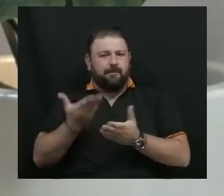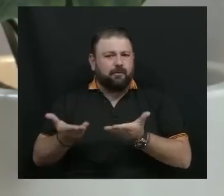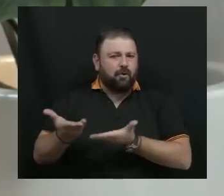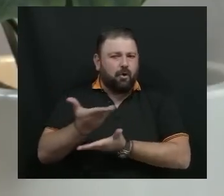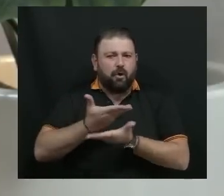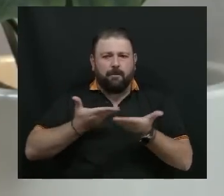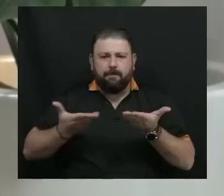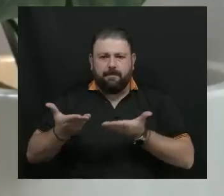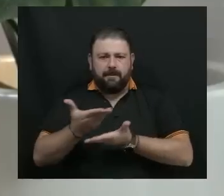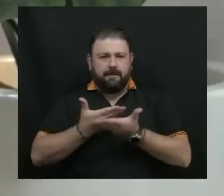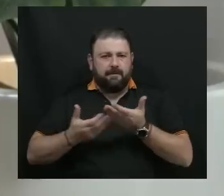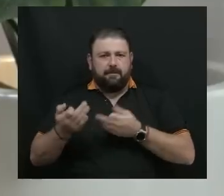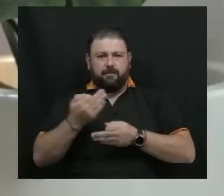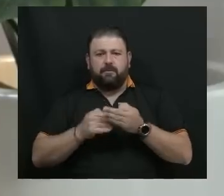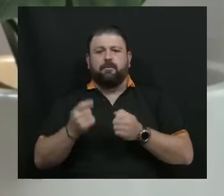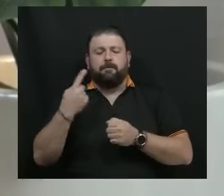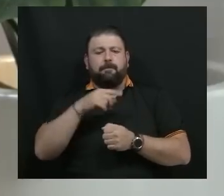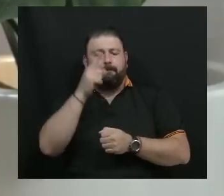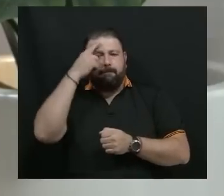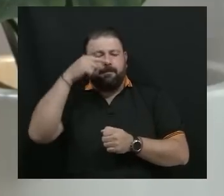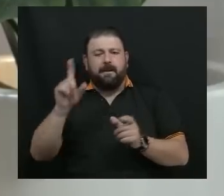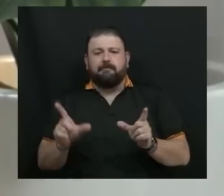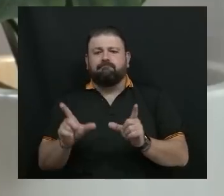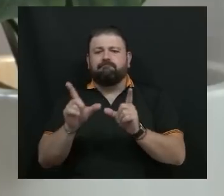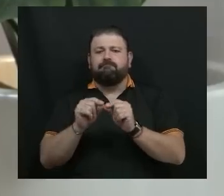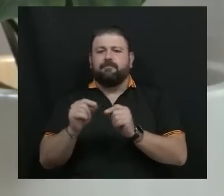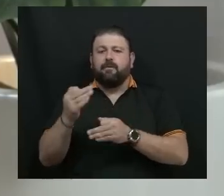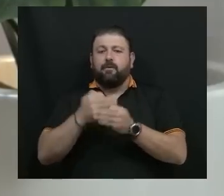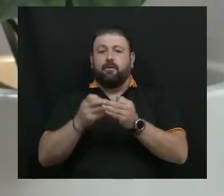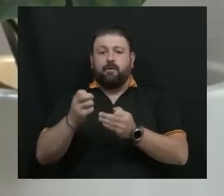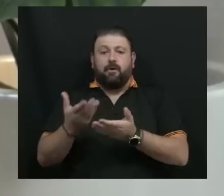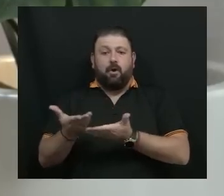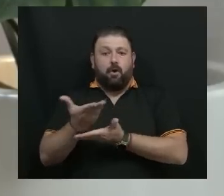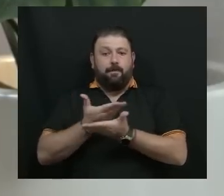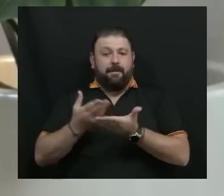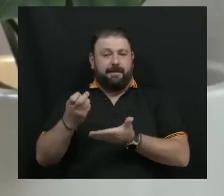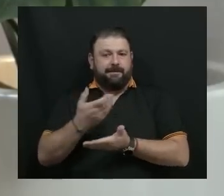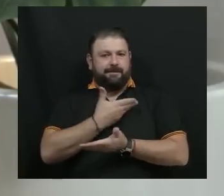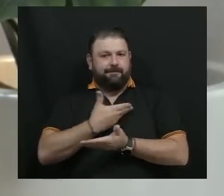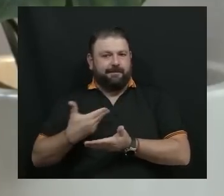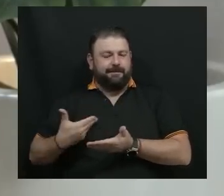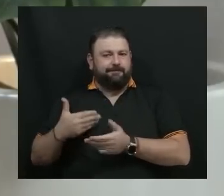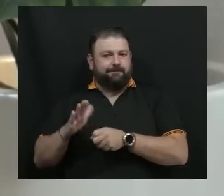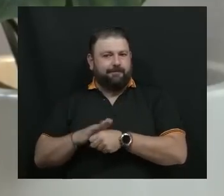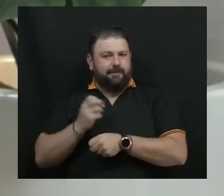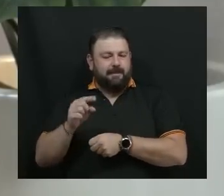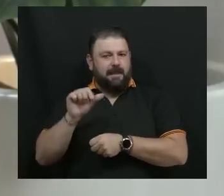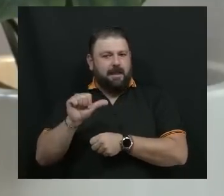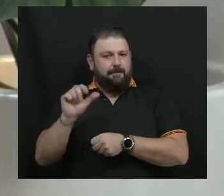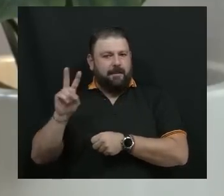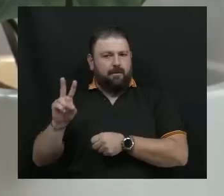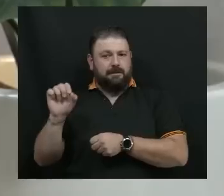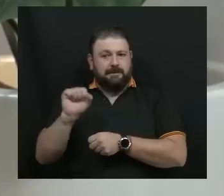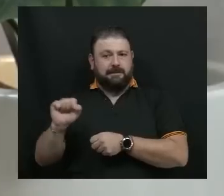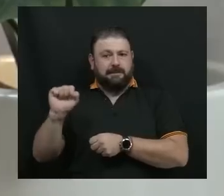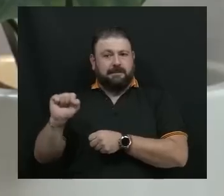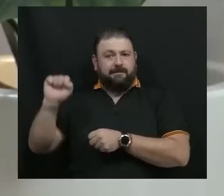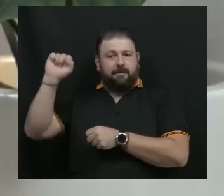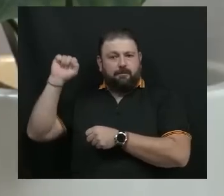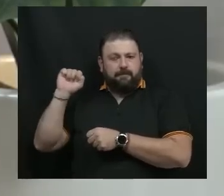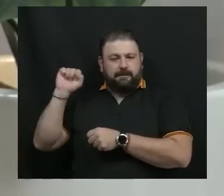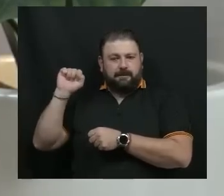te vamos a hacer una síntesis, un resumen de lo que nos compartió nuestro presidente Amaury Vergara el sábado pasado